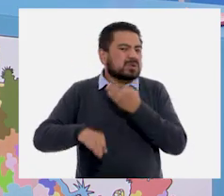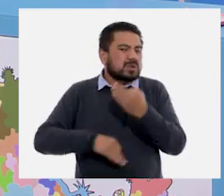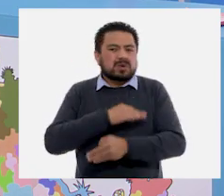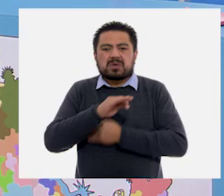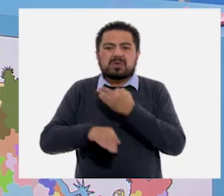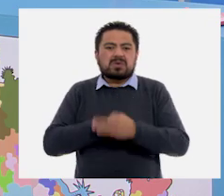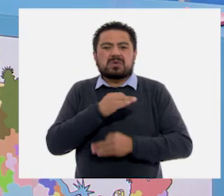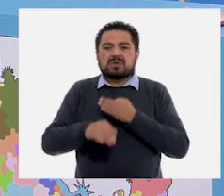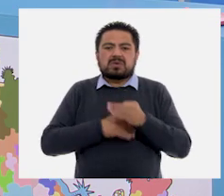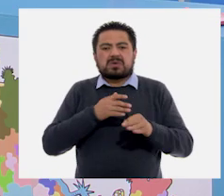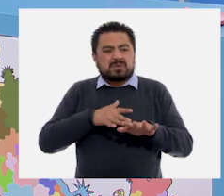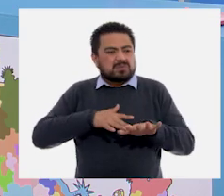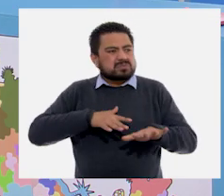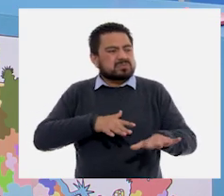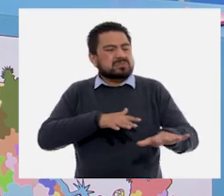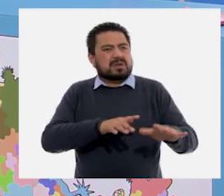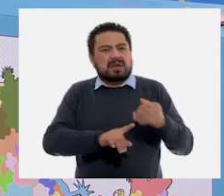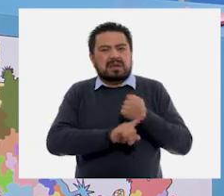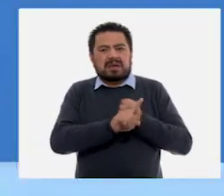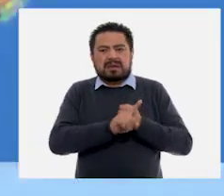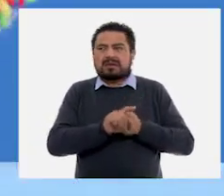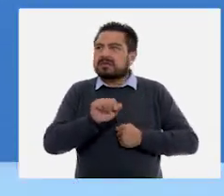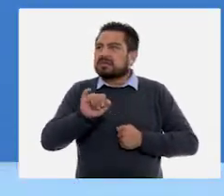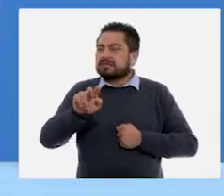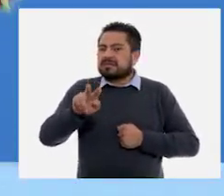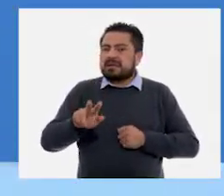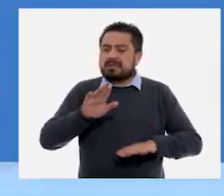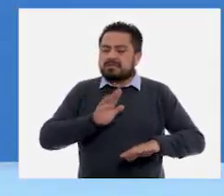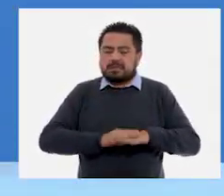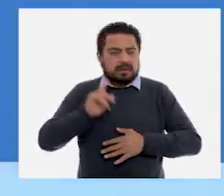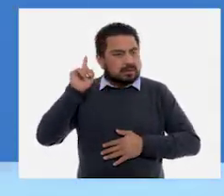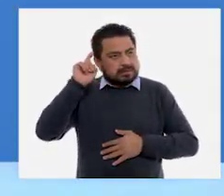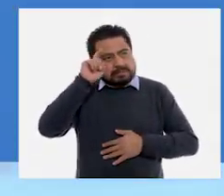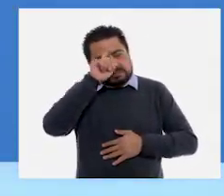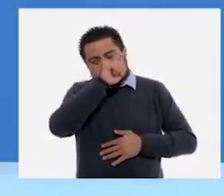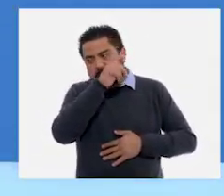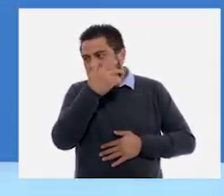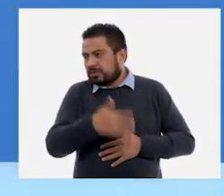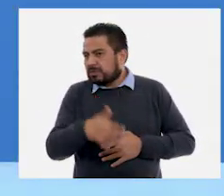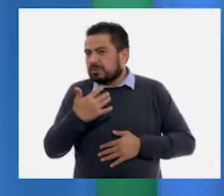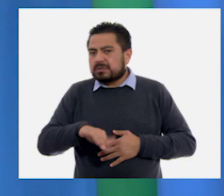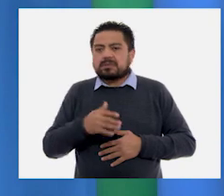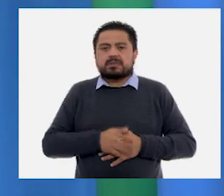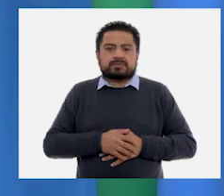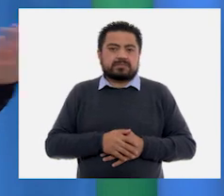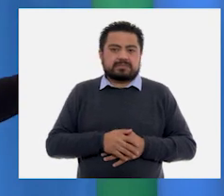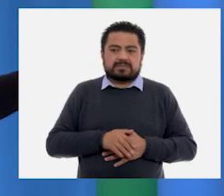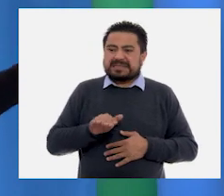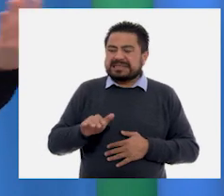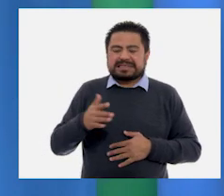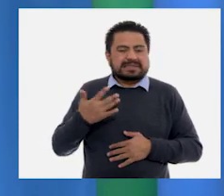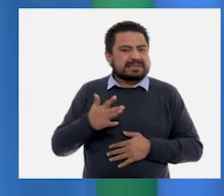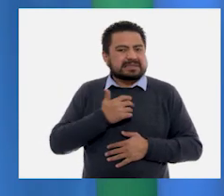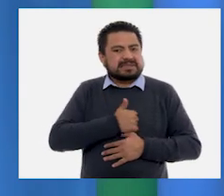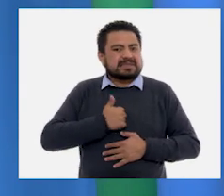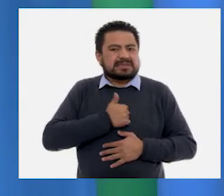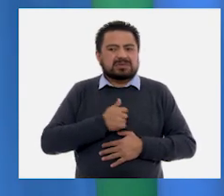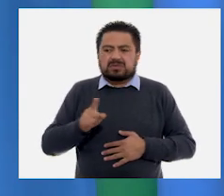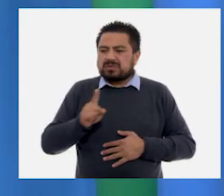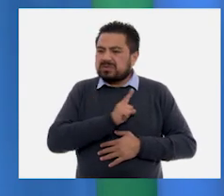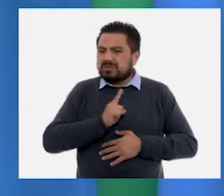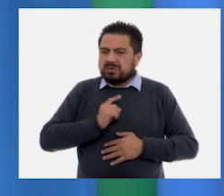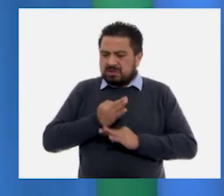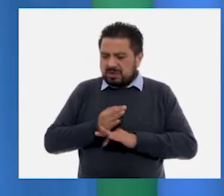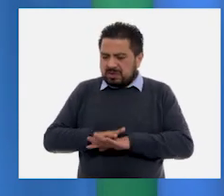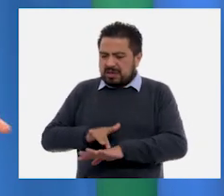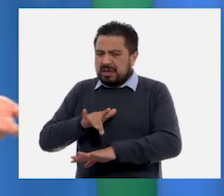todo en la vida se altera. Uy, sí, se vuelve un completo caos. Ay, Ton, lamento mucho que hayas tenido que pasar por